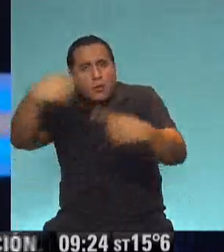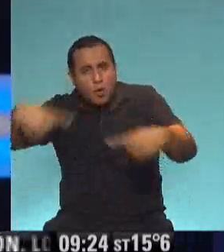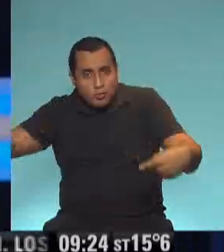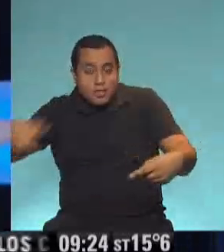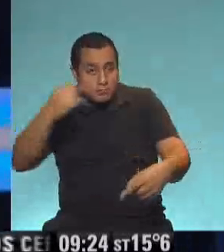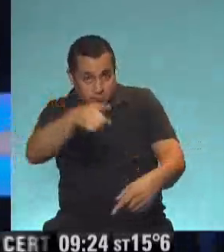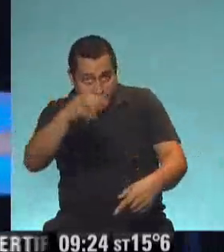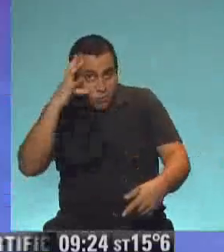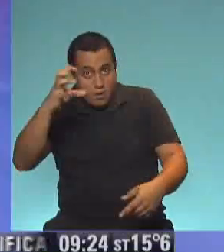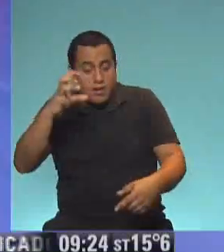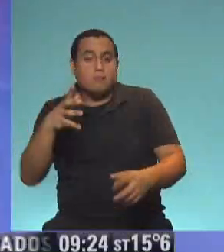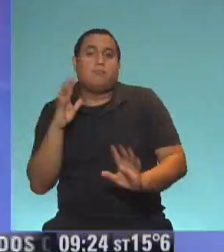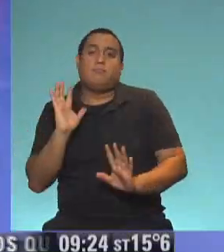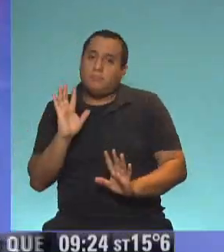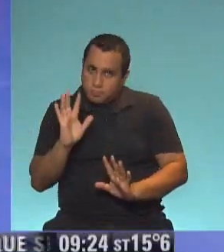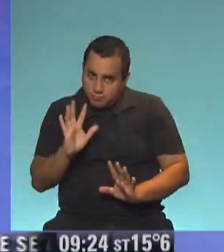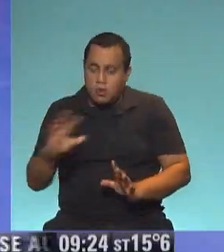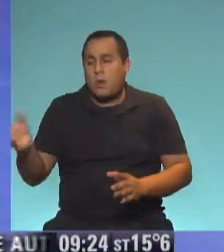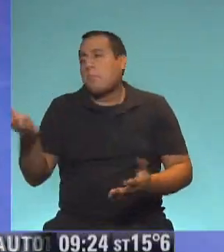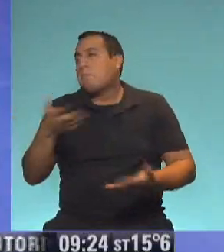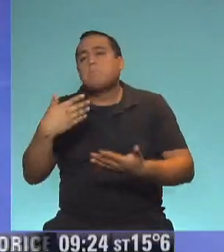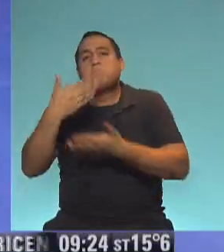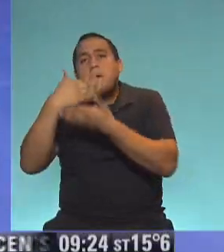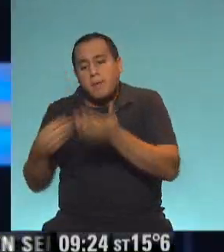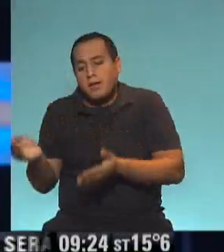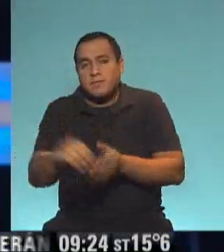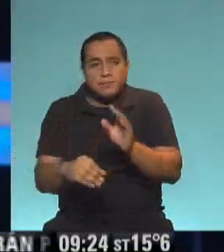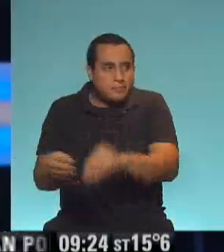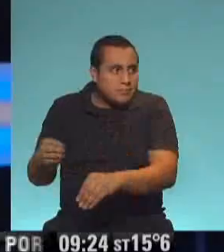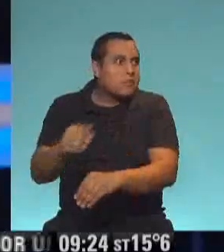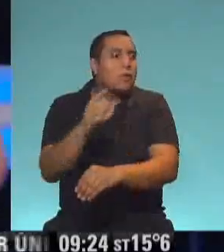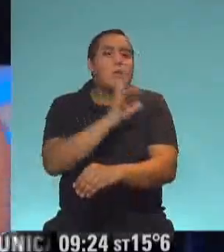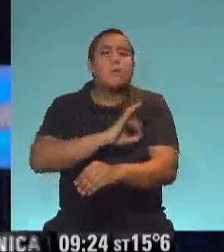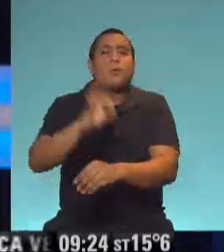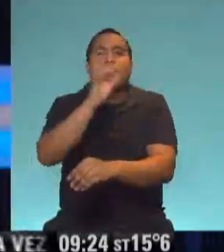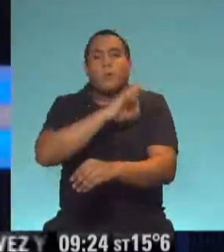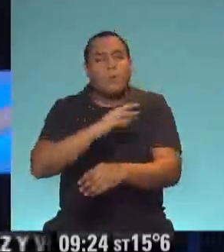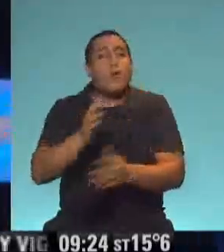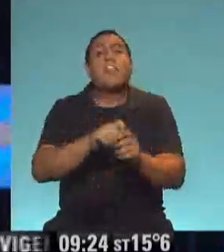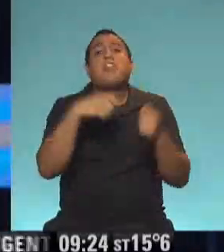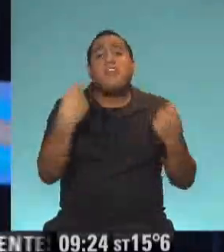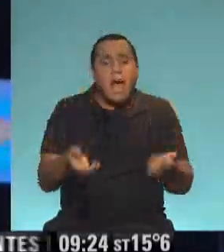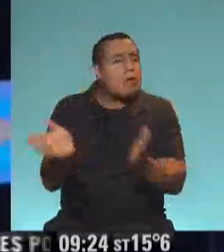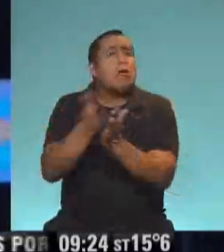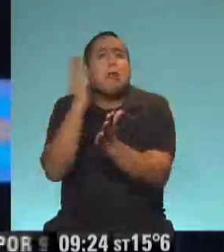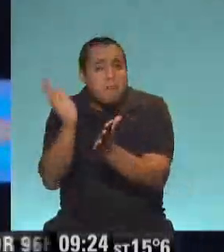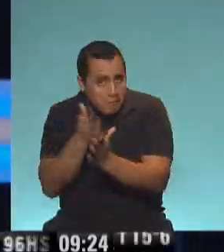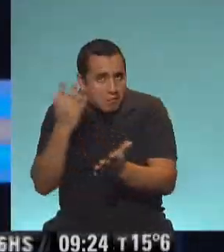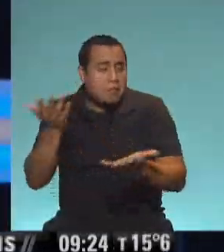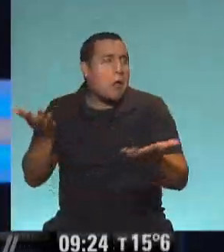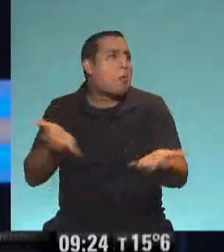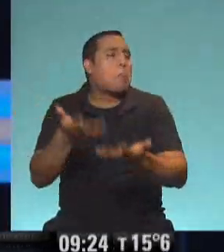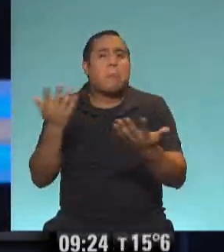acuerdan de la ¿Se acuerdan? Exacto, con... pedacitos de papel, pueden ser diarios, pueden ser revistas, pueden